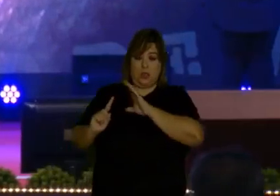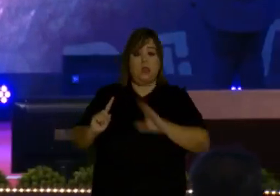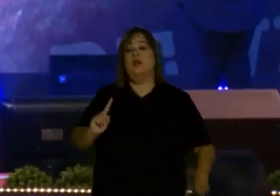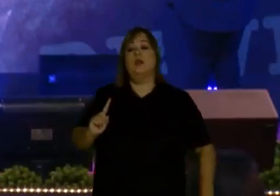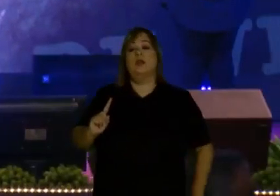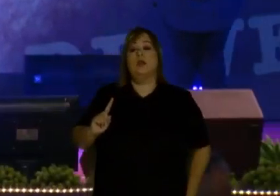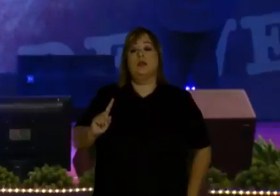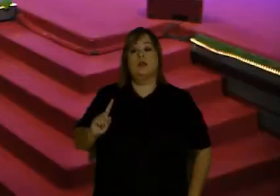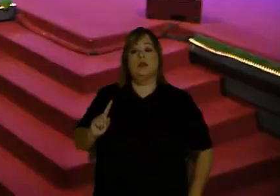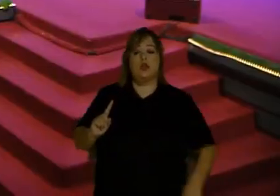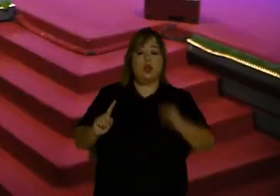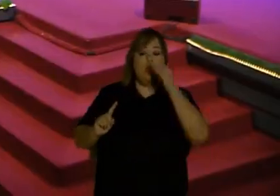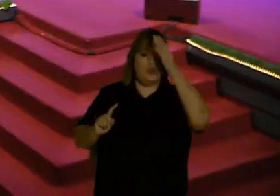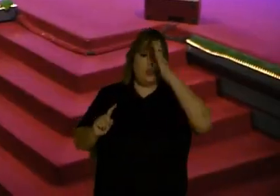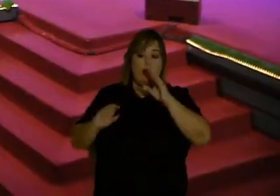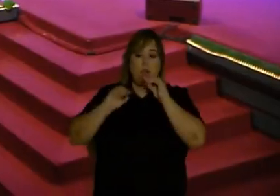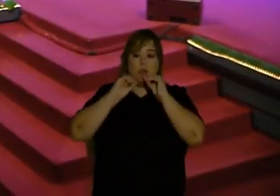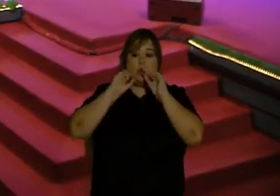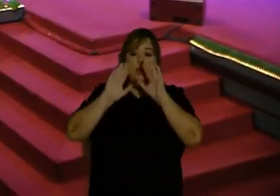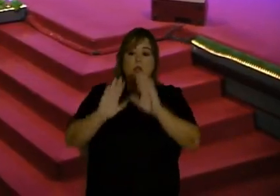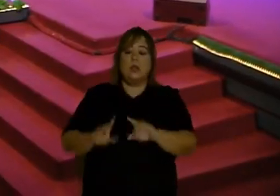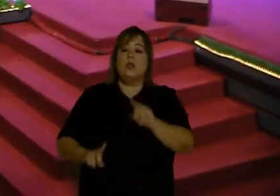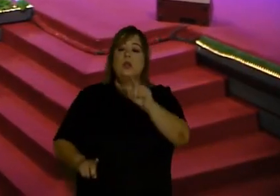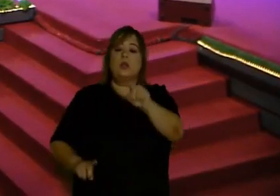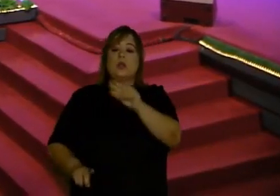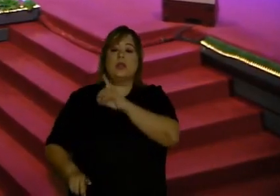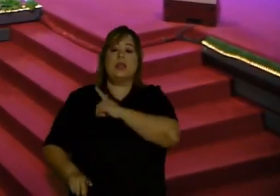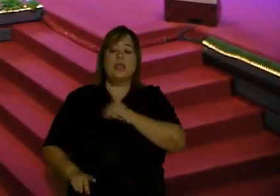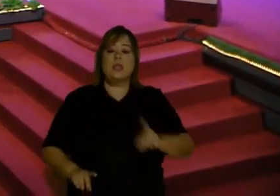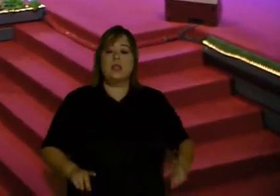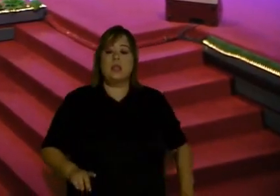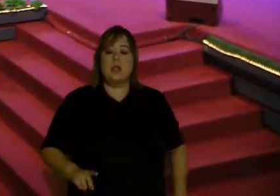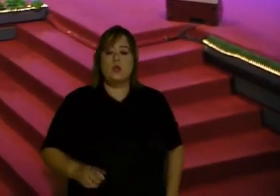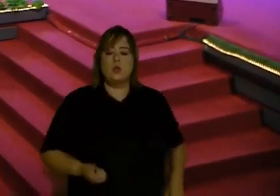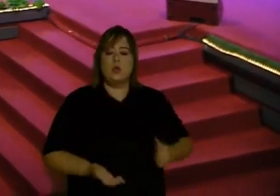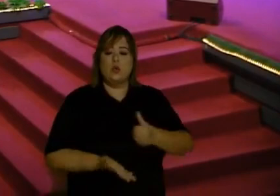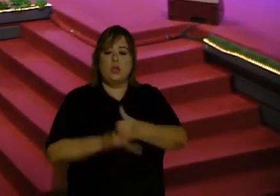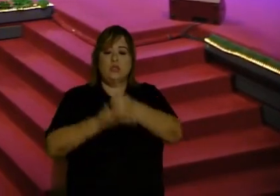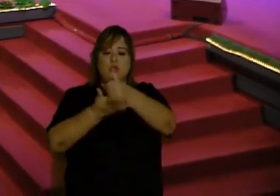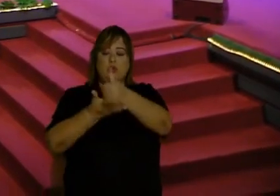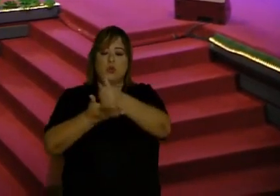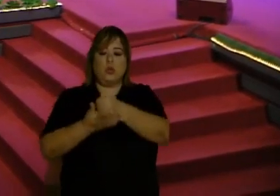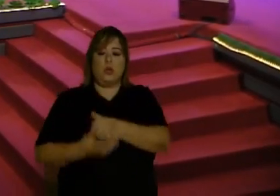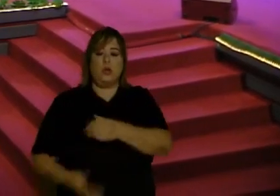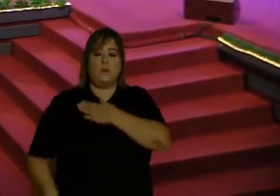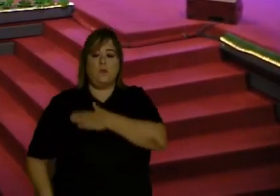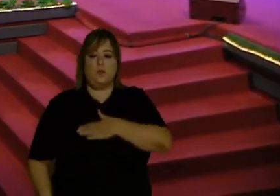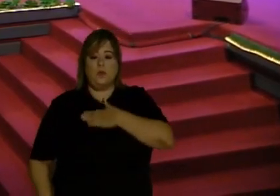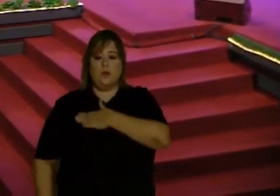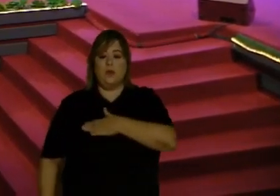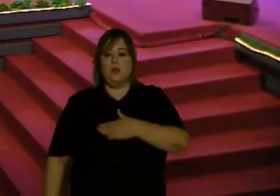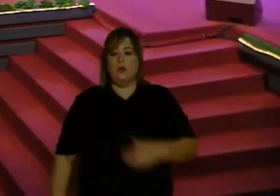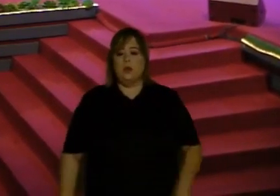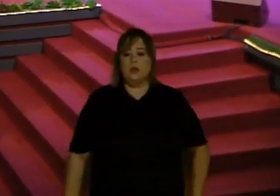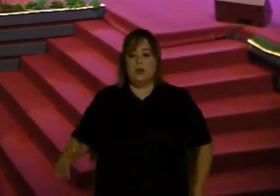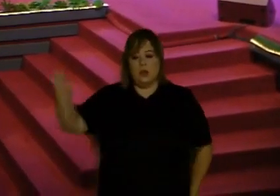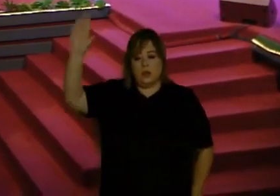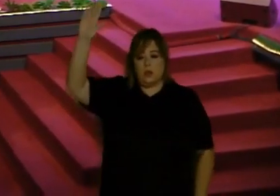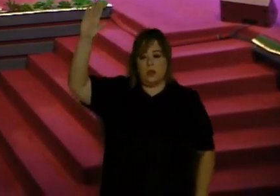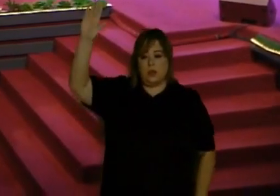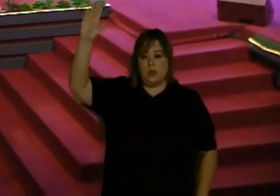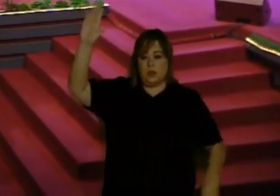amor. Dios te bendiga. Algunos de los diáconos que me la dirijan hacia acá. Alguien más. Dios bendiga esa mano que se levantó así. Mira a mí.